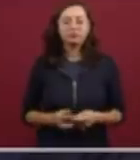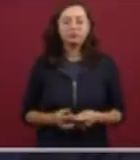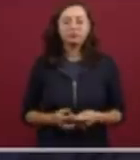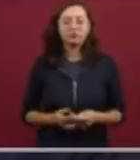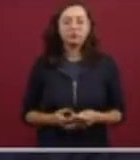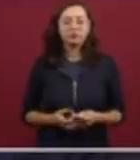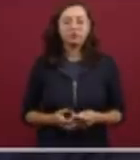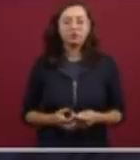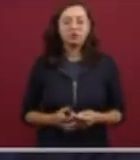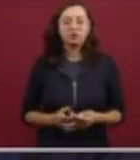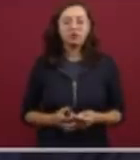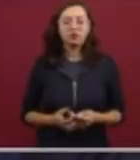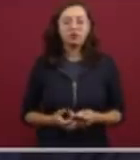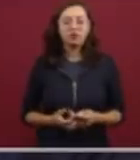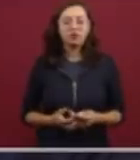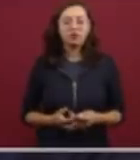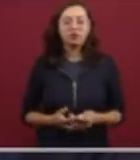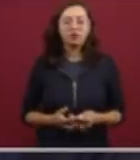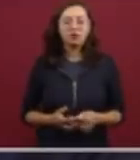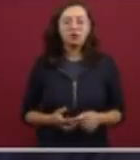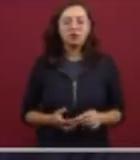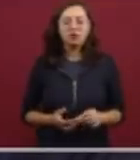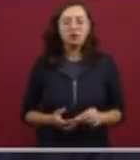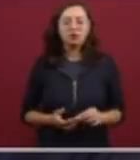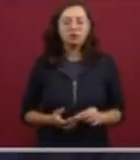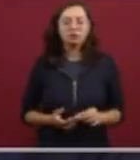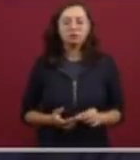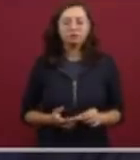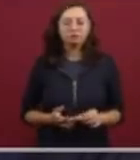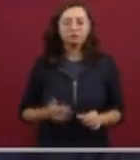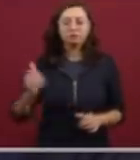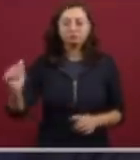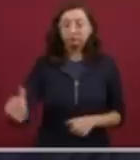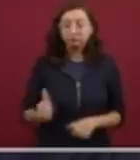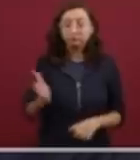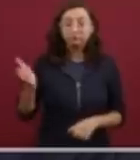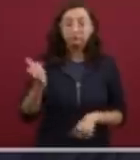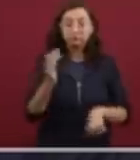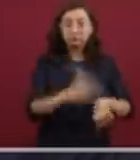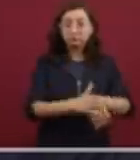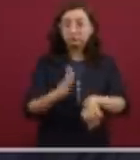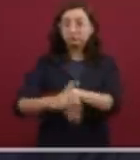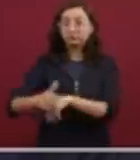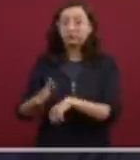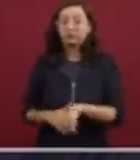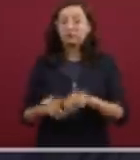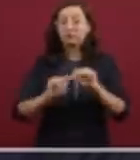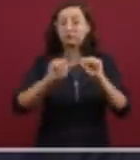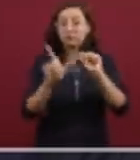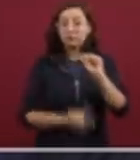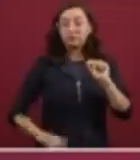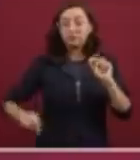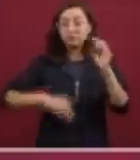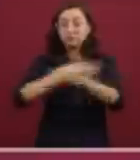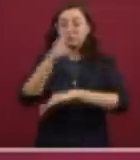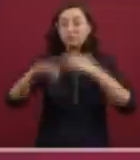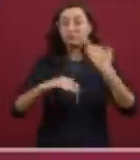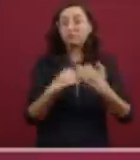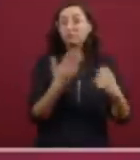Yo aprovecho para llamar a todos los mexicanos a